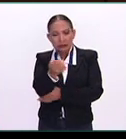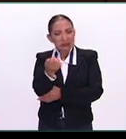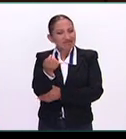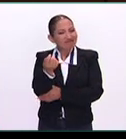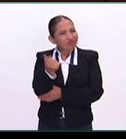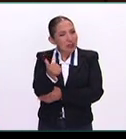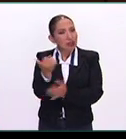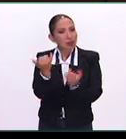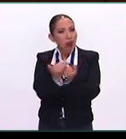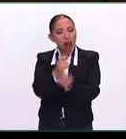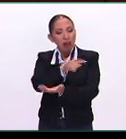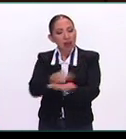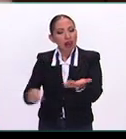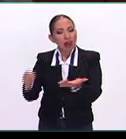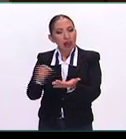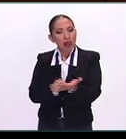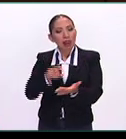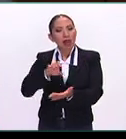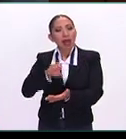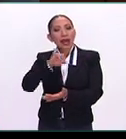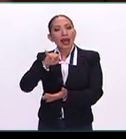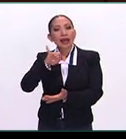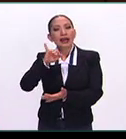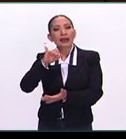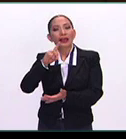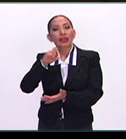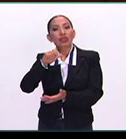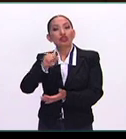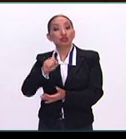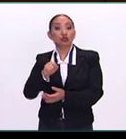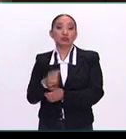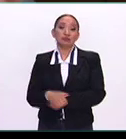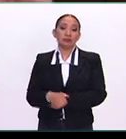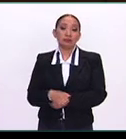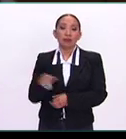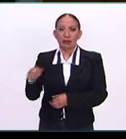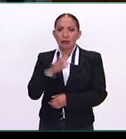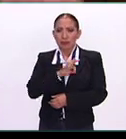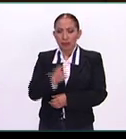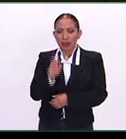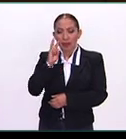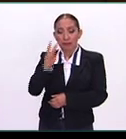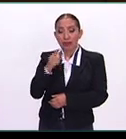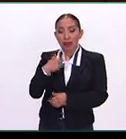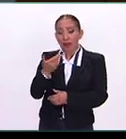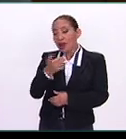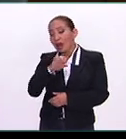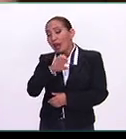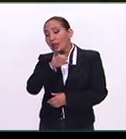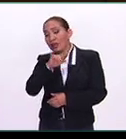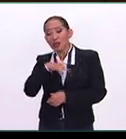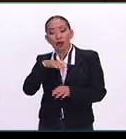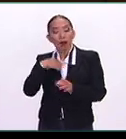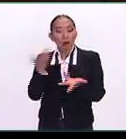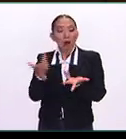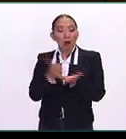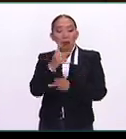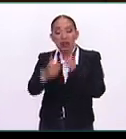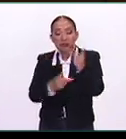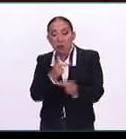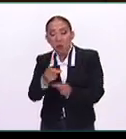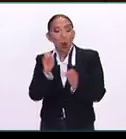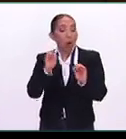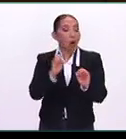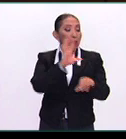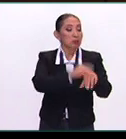casi suprimió a los ejidos, o por lo menos los hirió. Ya puede usted hipotecar un ejido, ya puede darlo a